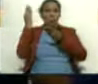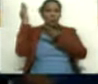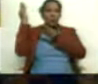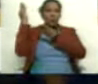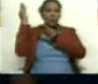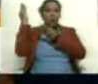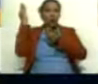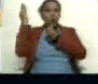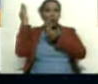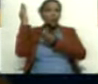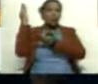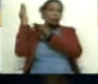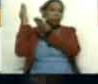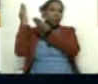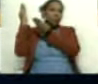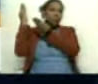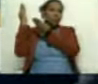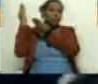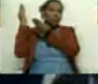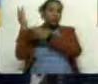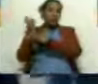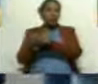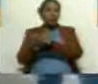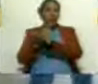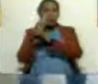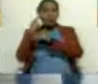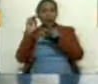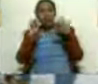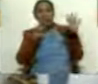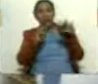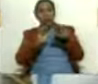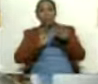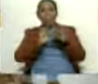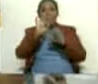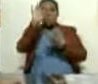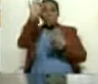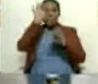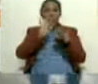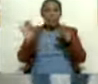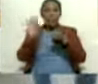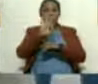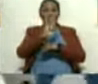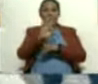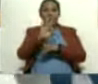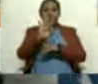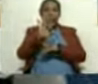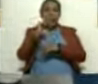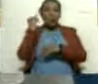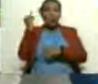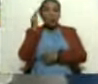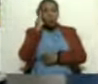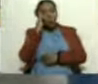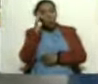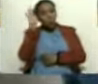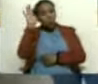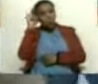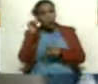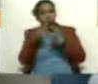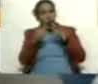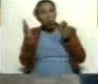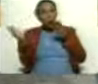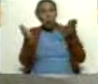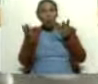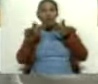hecho realidad, gobernador. Entrando a esta vivienda de 70 metros, tres habitaciones, baños, con todos los servicios